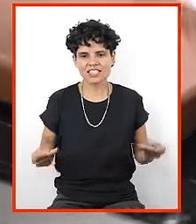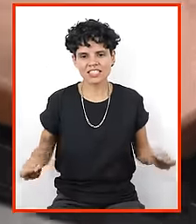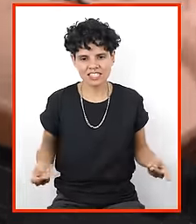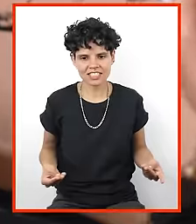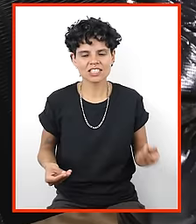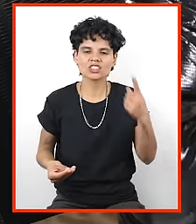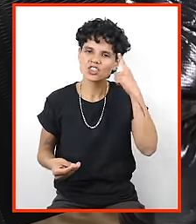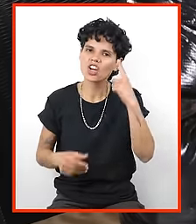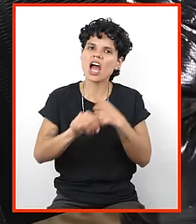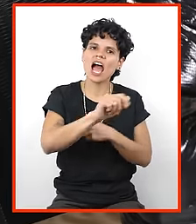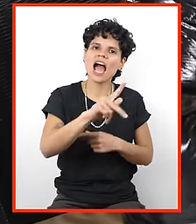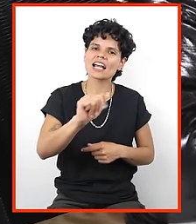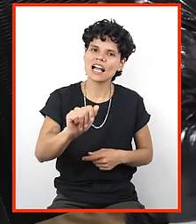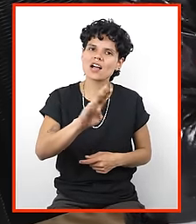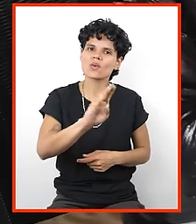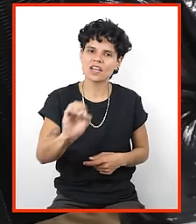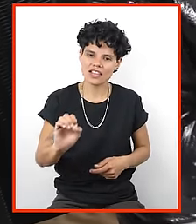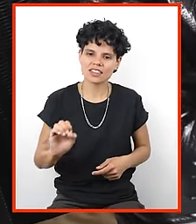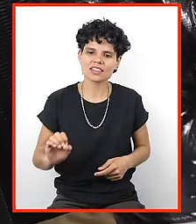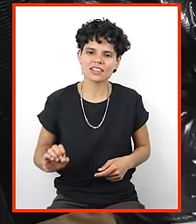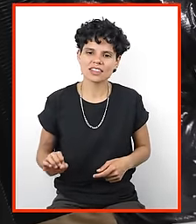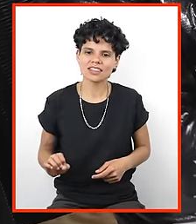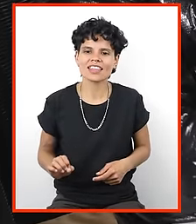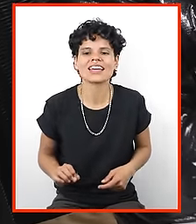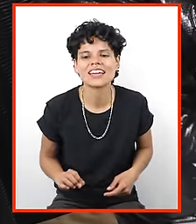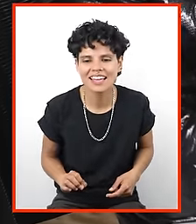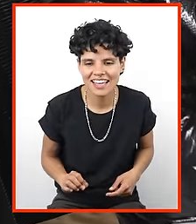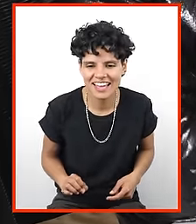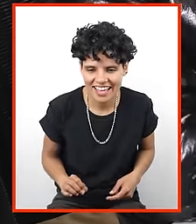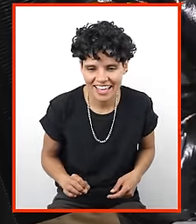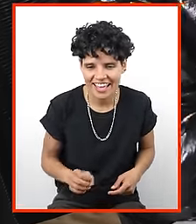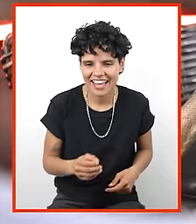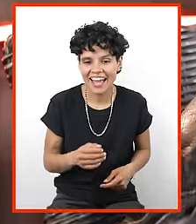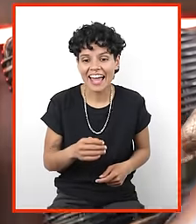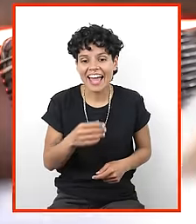Yo creo que es la K40. A ver, de nuevo, ¿no? A ver.